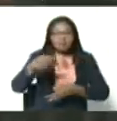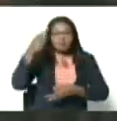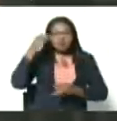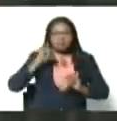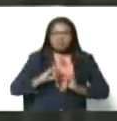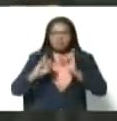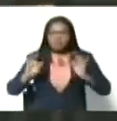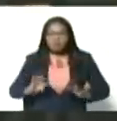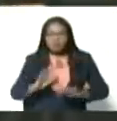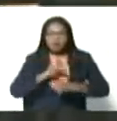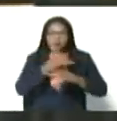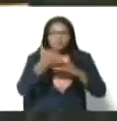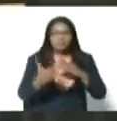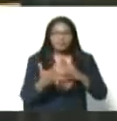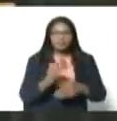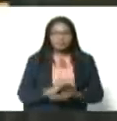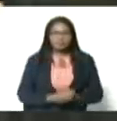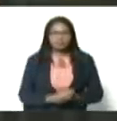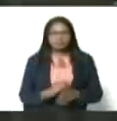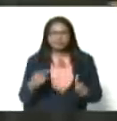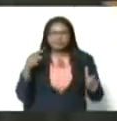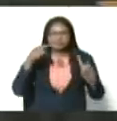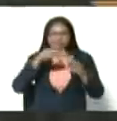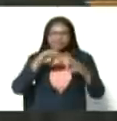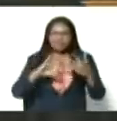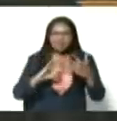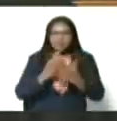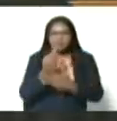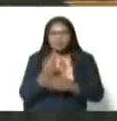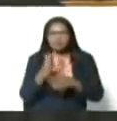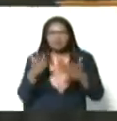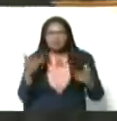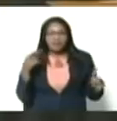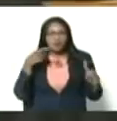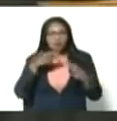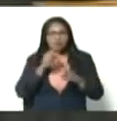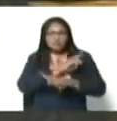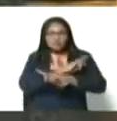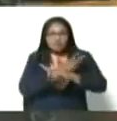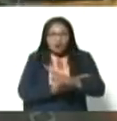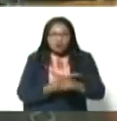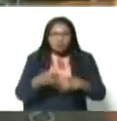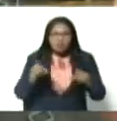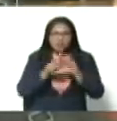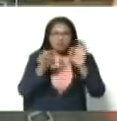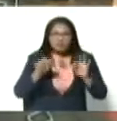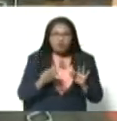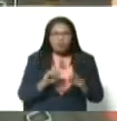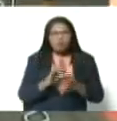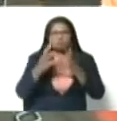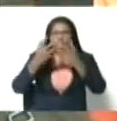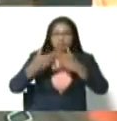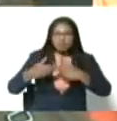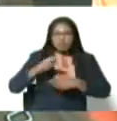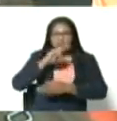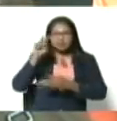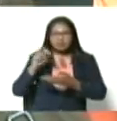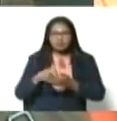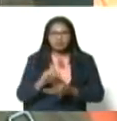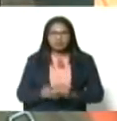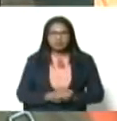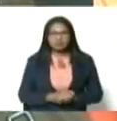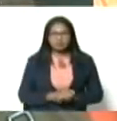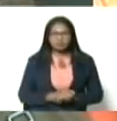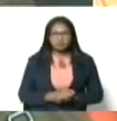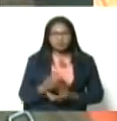lanzando un plan que tiene dos objetivos fundamentales. El primer objetivo es el fortalecimiento de la industria nacional. De dos